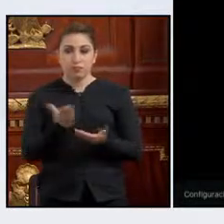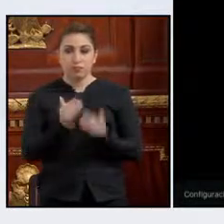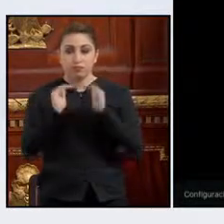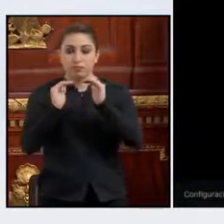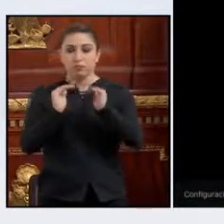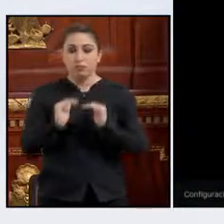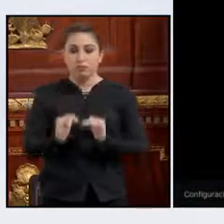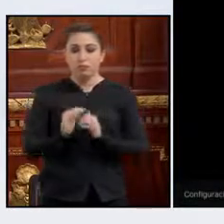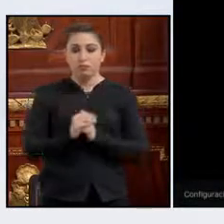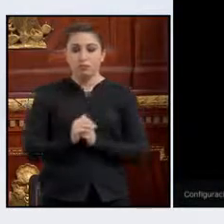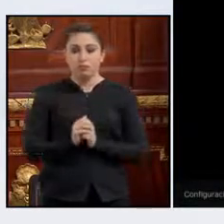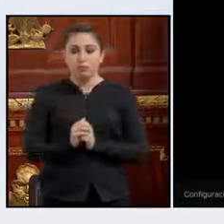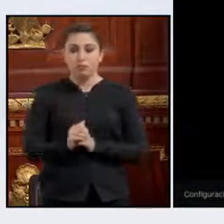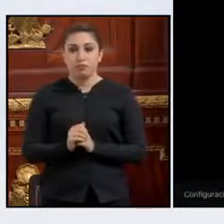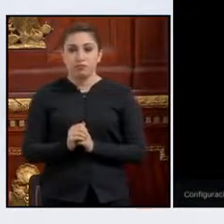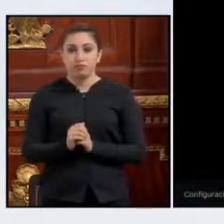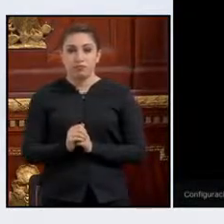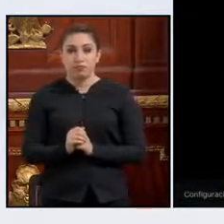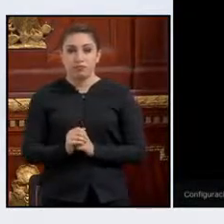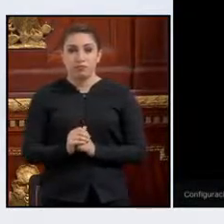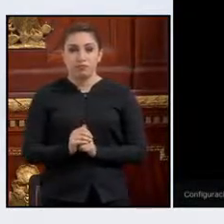Cane Ortega.